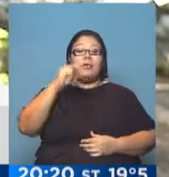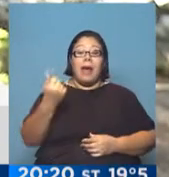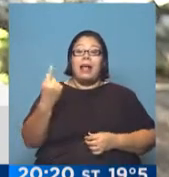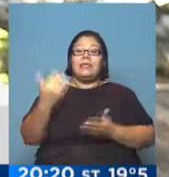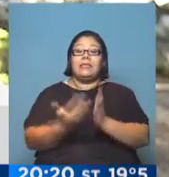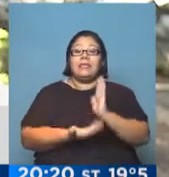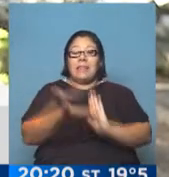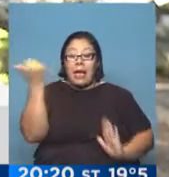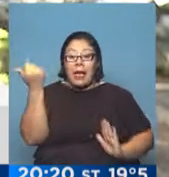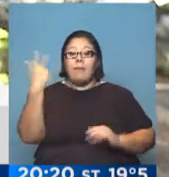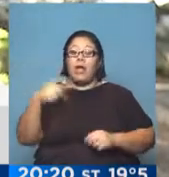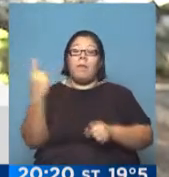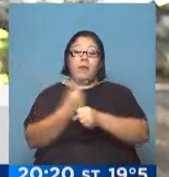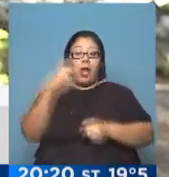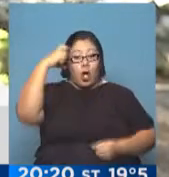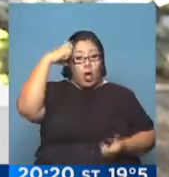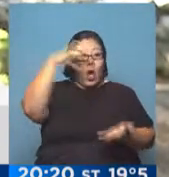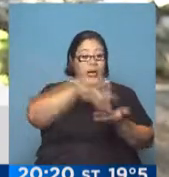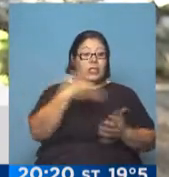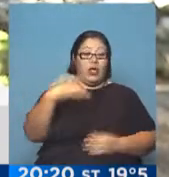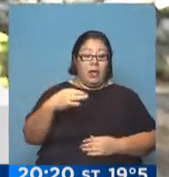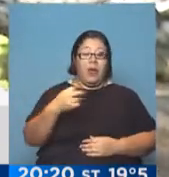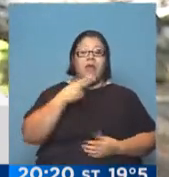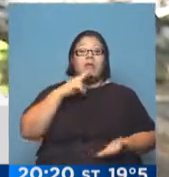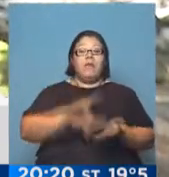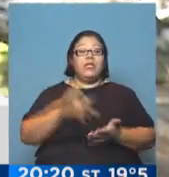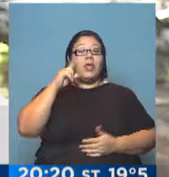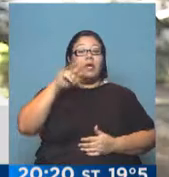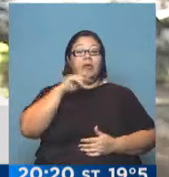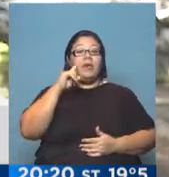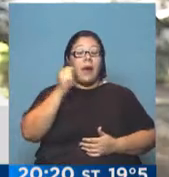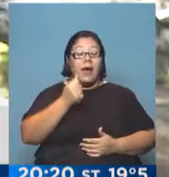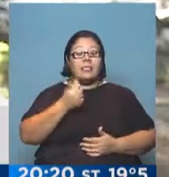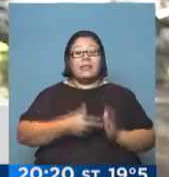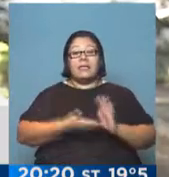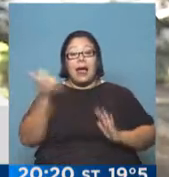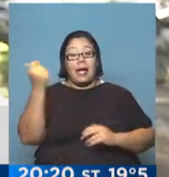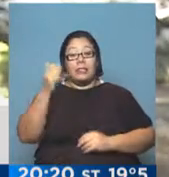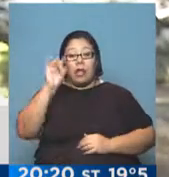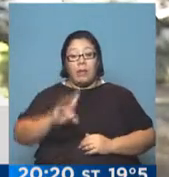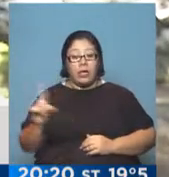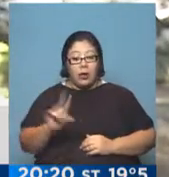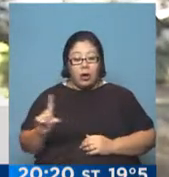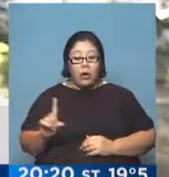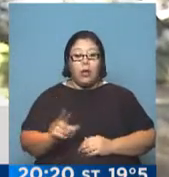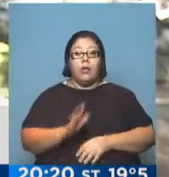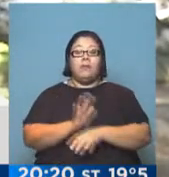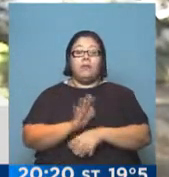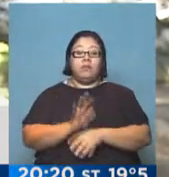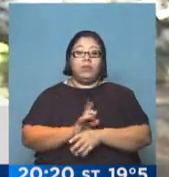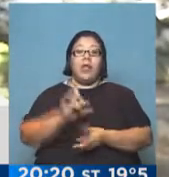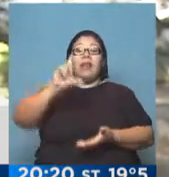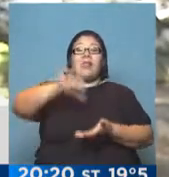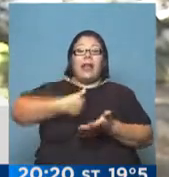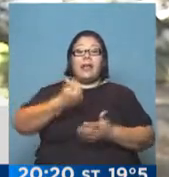la idea es que no sea una quita deriva sino lo que propone nosotros es que directamente se relancen fuertemente la tarjeta